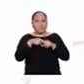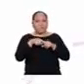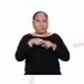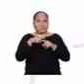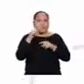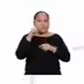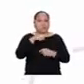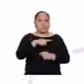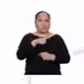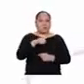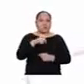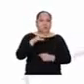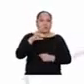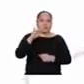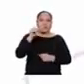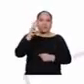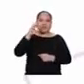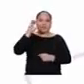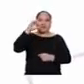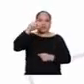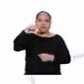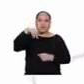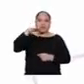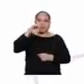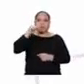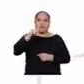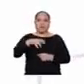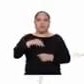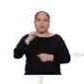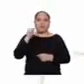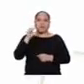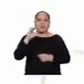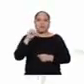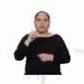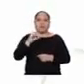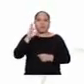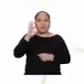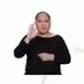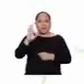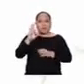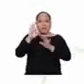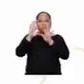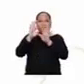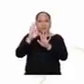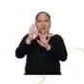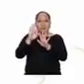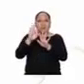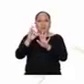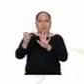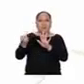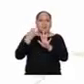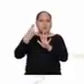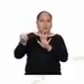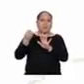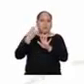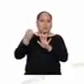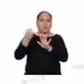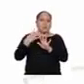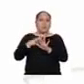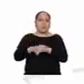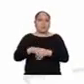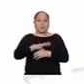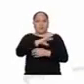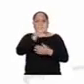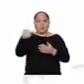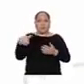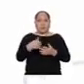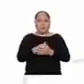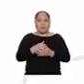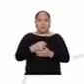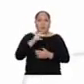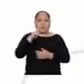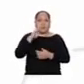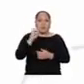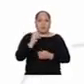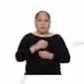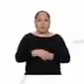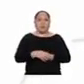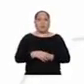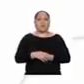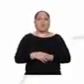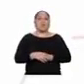frecuencia acumulada, el F sub 5 nos indica que el total de la muestra también es